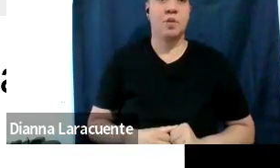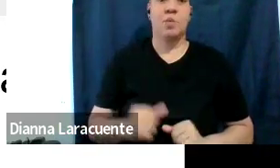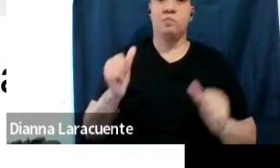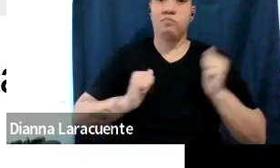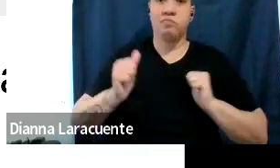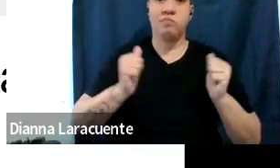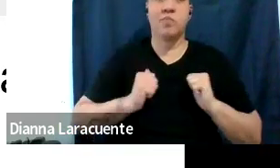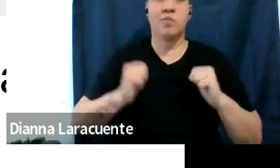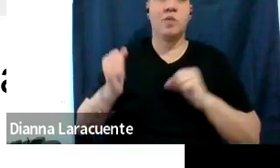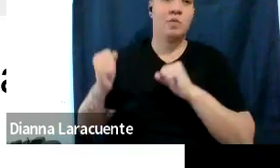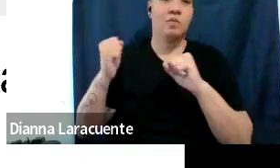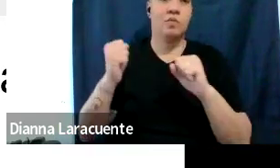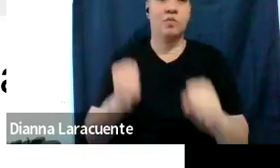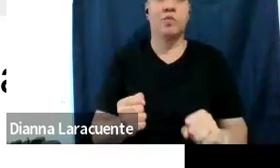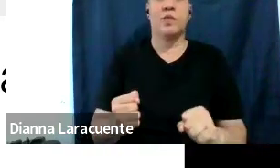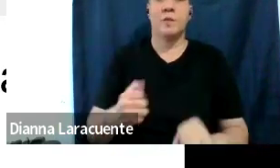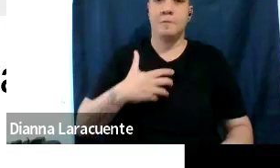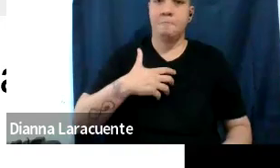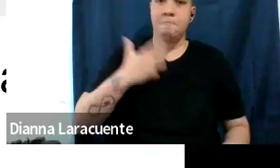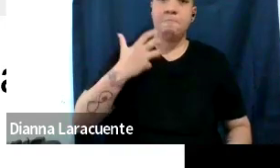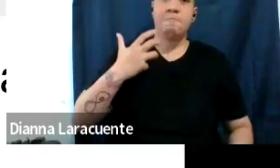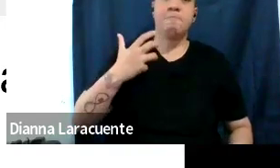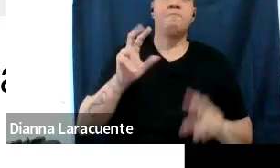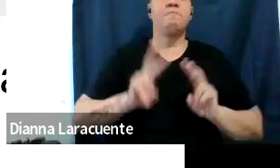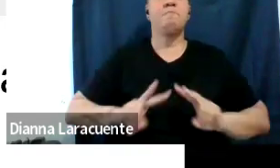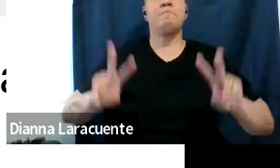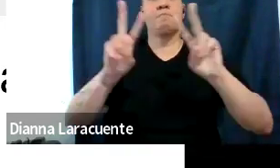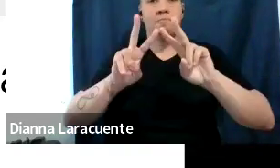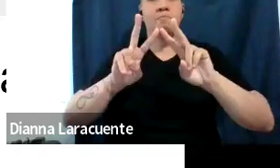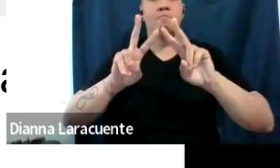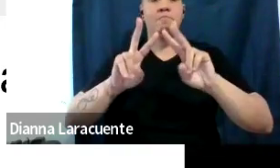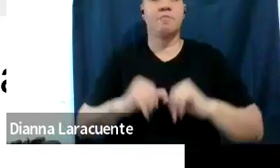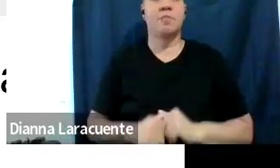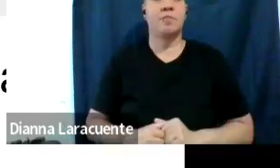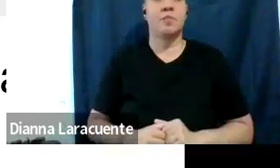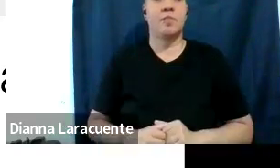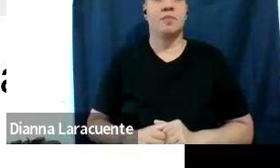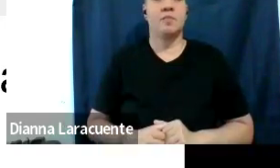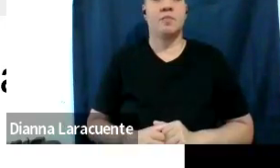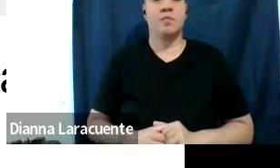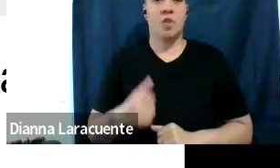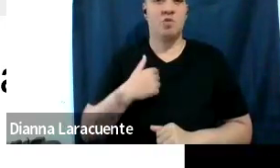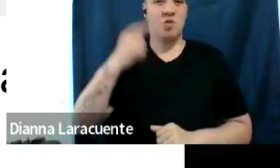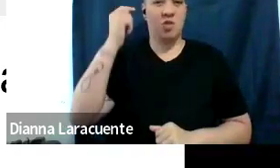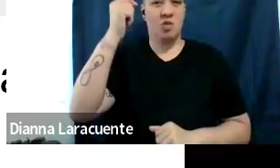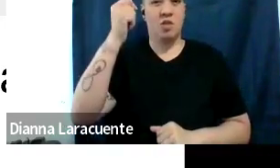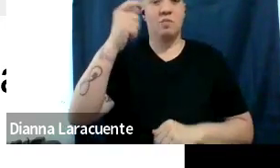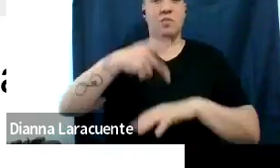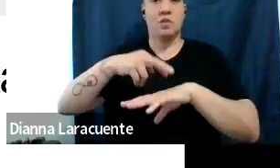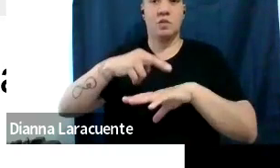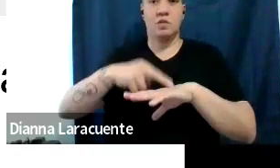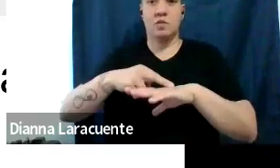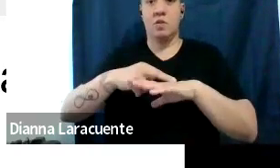una fuerza y un coraje y un valor. Y yo sostengo mi teoría. Aquí en Puerto Rico ha habido grandes